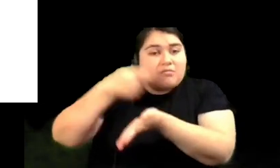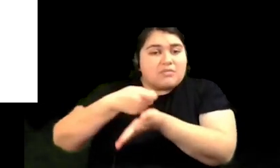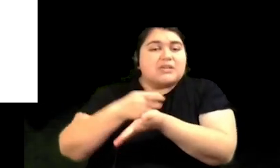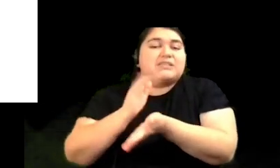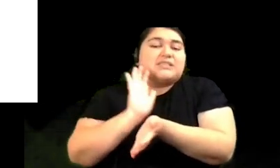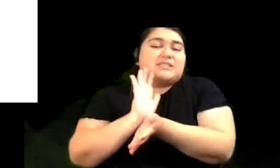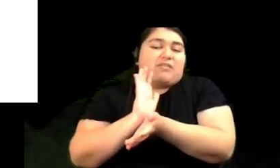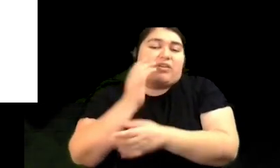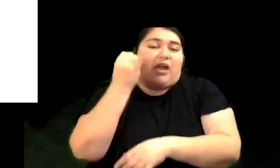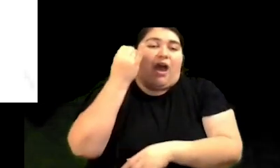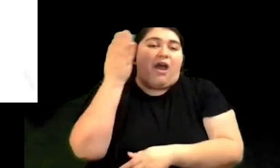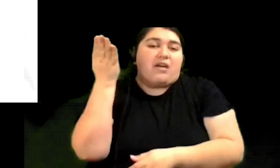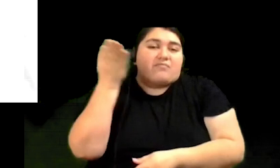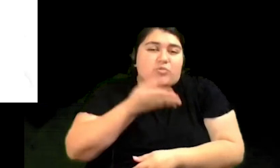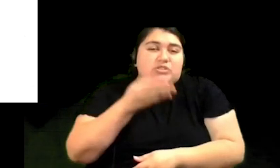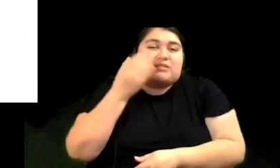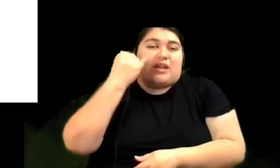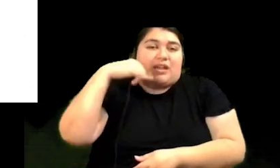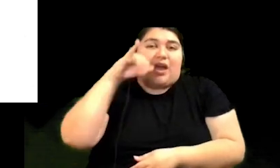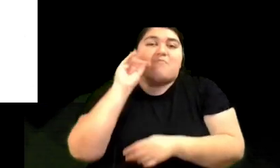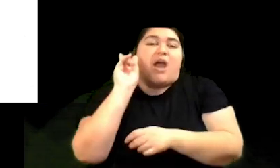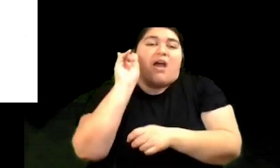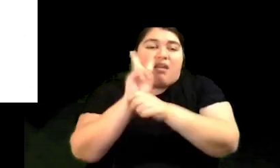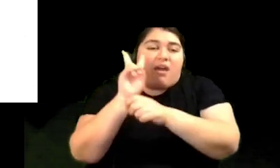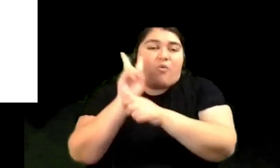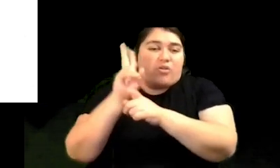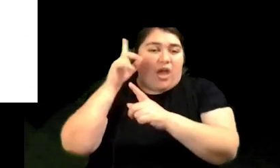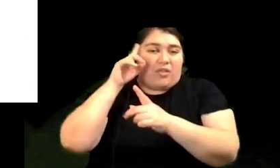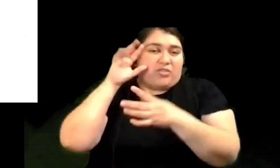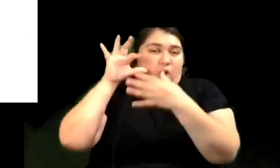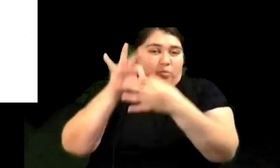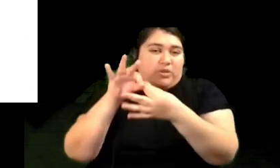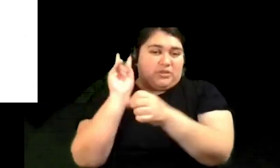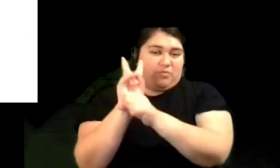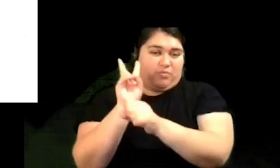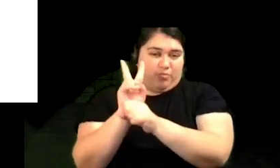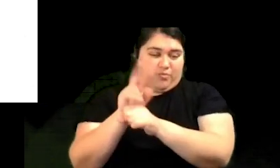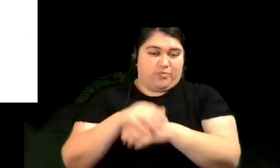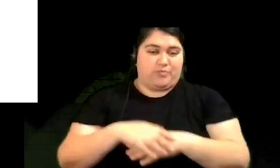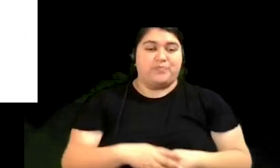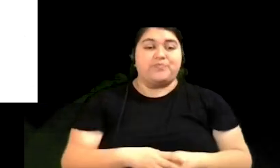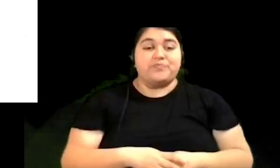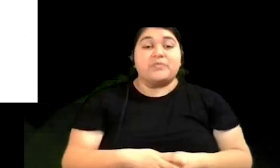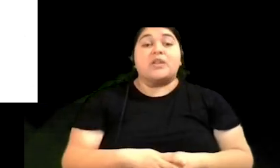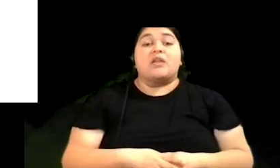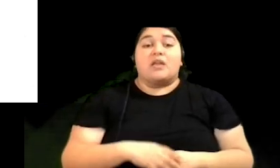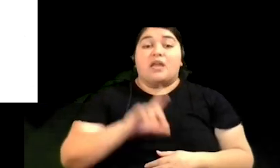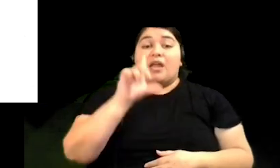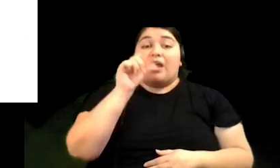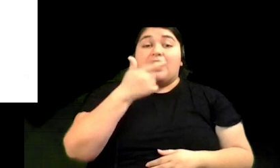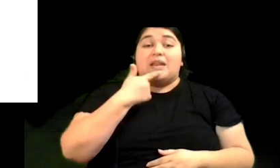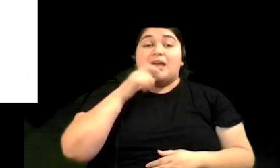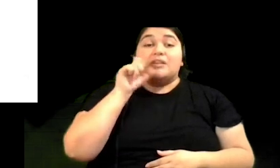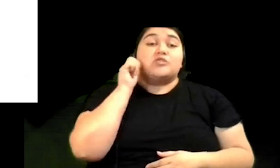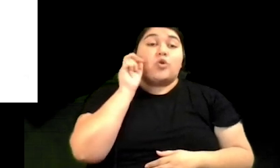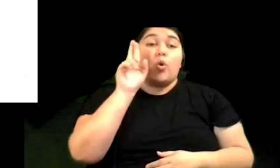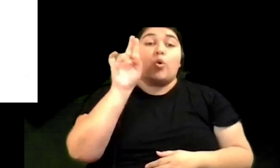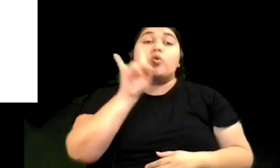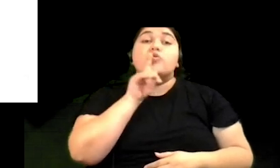valor para el cuidado del ambiente. Se le busca una finalidad ambiental, etc. Las grutas también tienen una ecotasa,